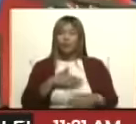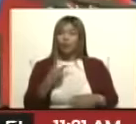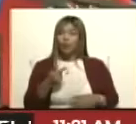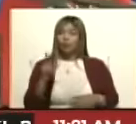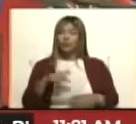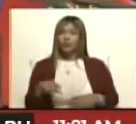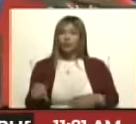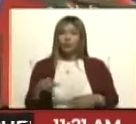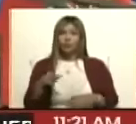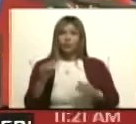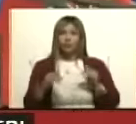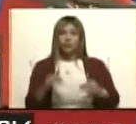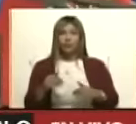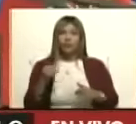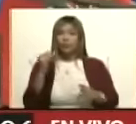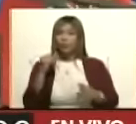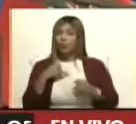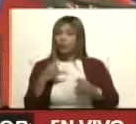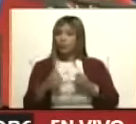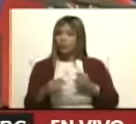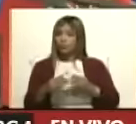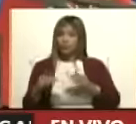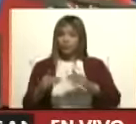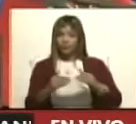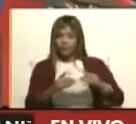hacer un referendo. Y por unanimidad,